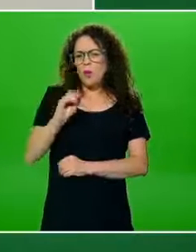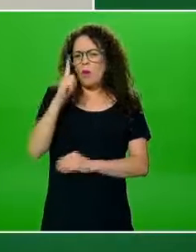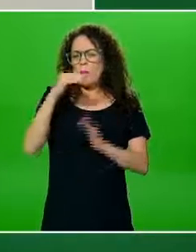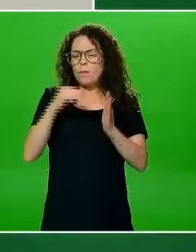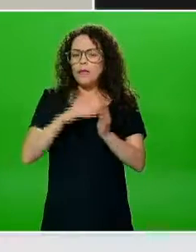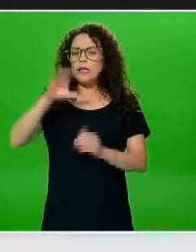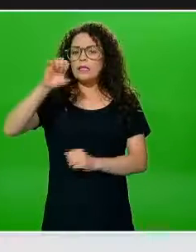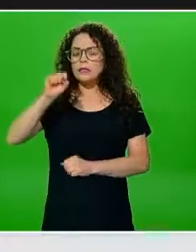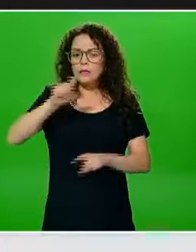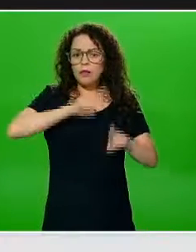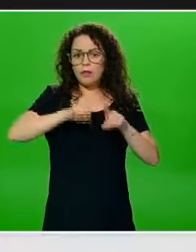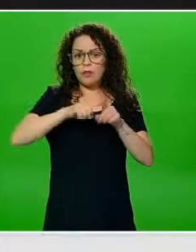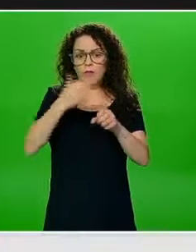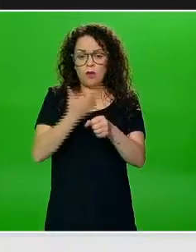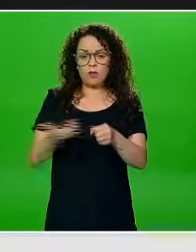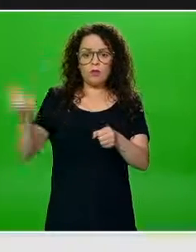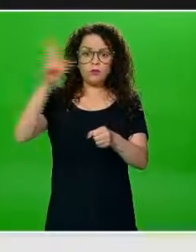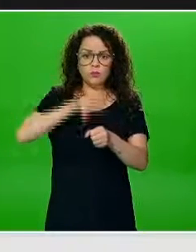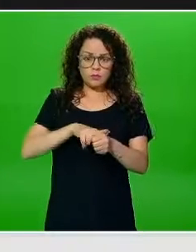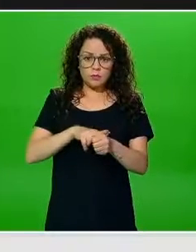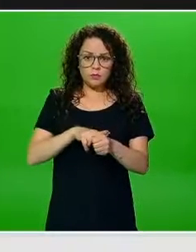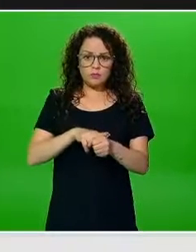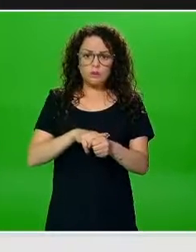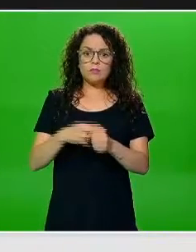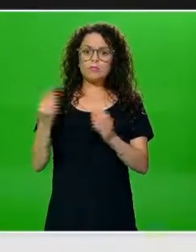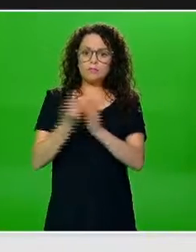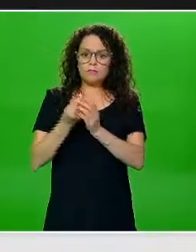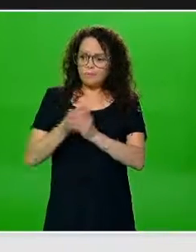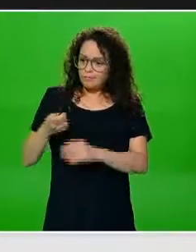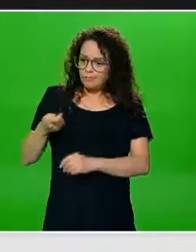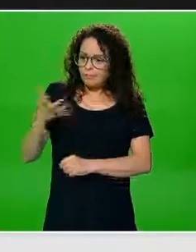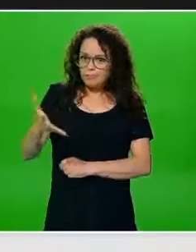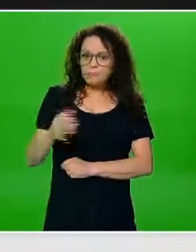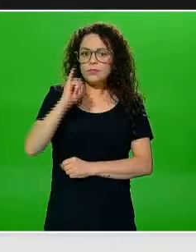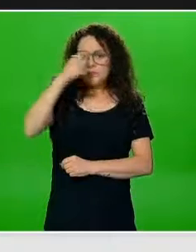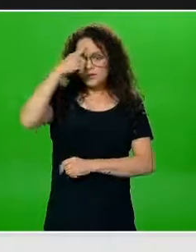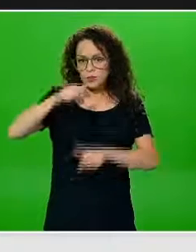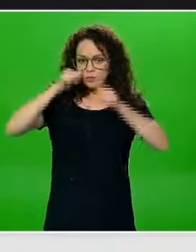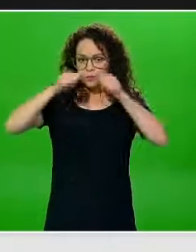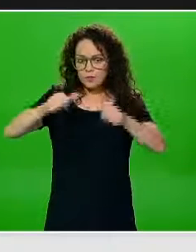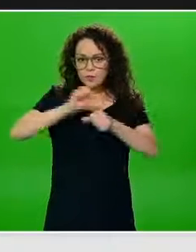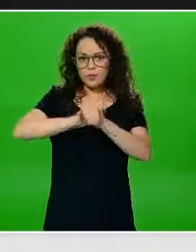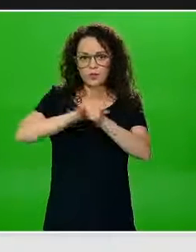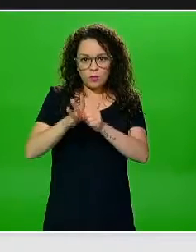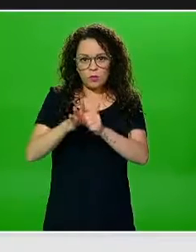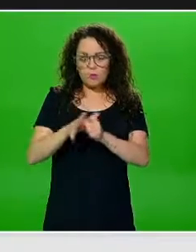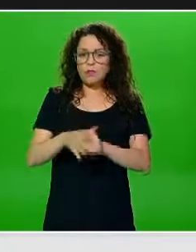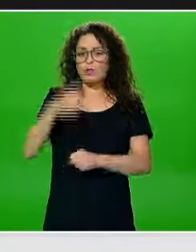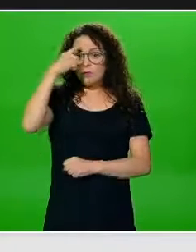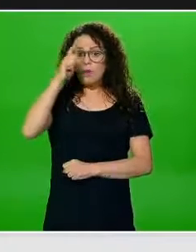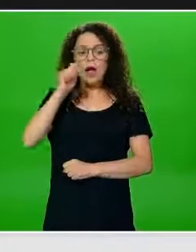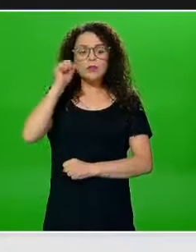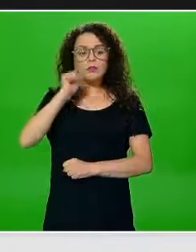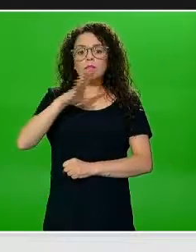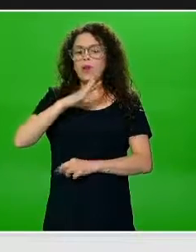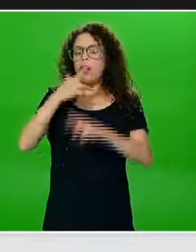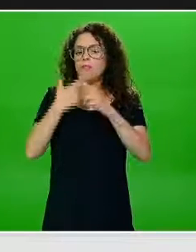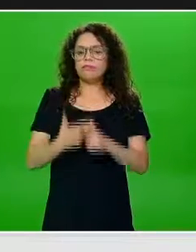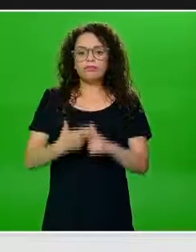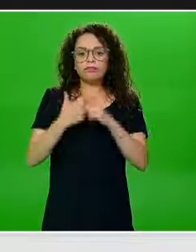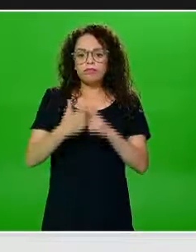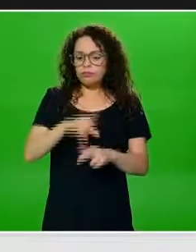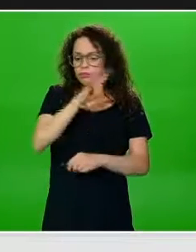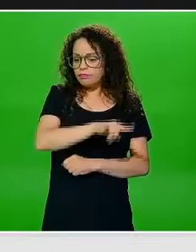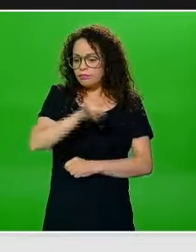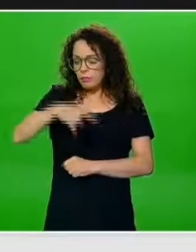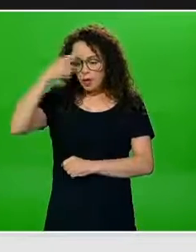1,060 hospitales que se clasificaron como COVID para efectos de estar siempre disponibles para la atención inmediata y